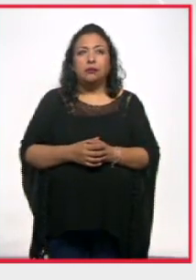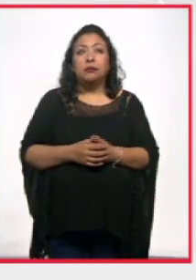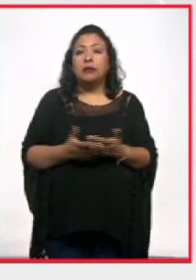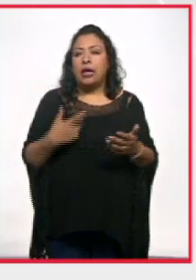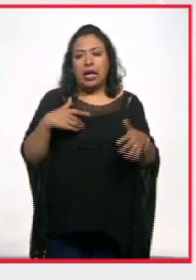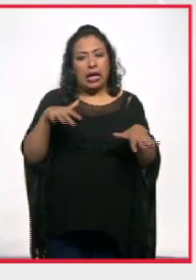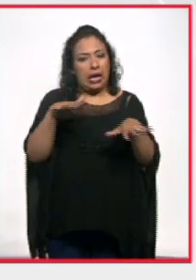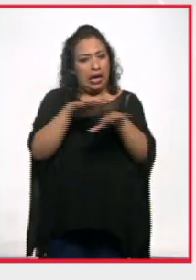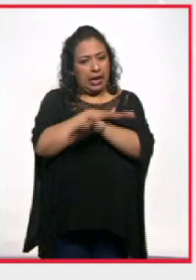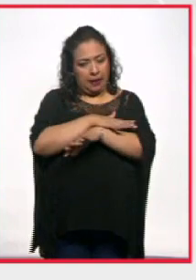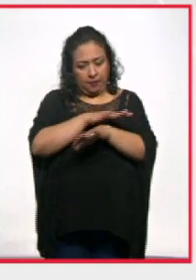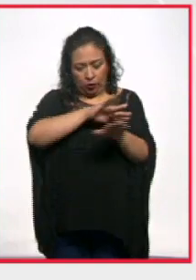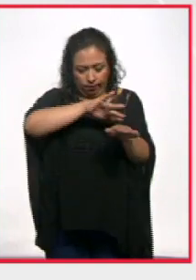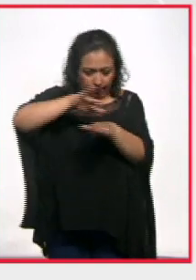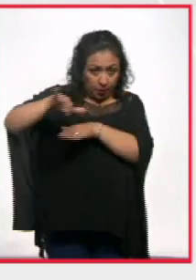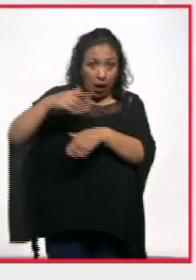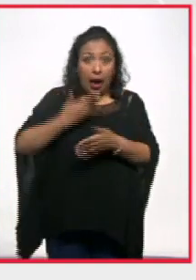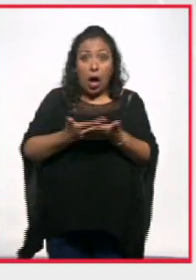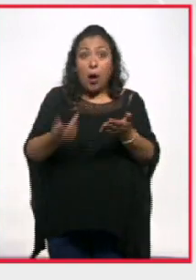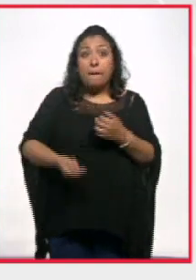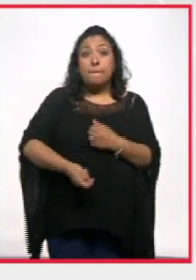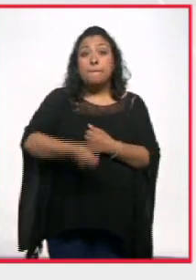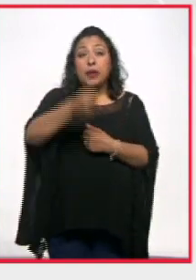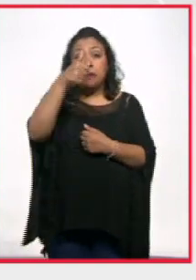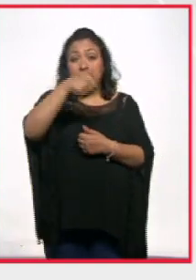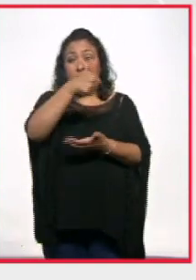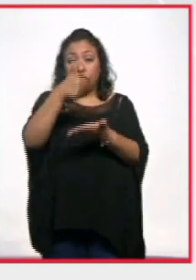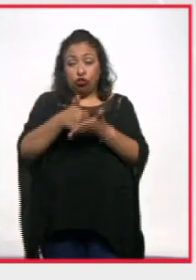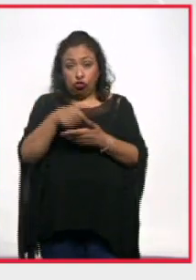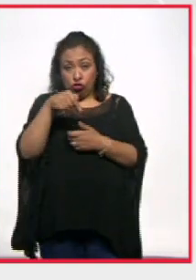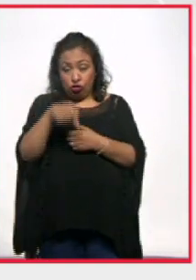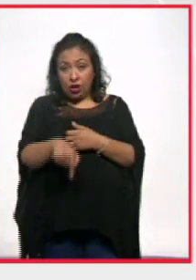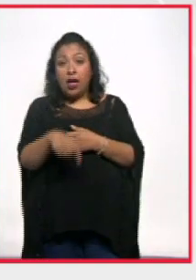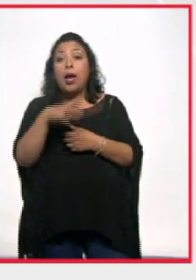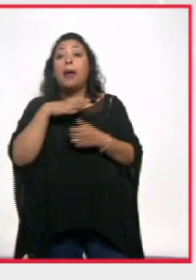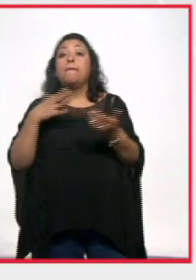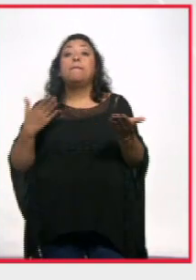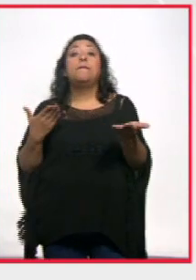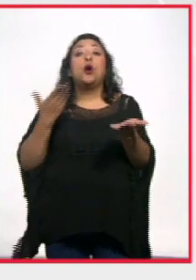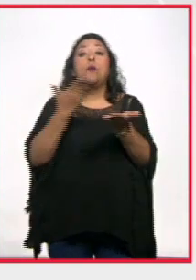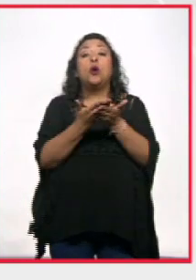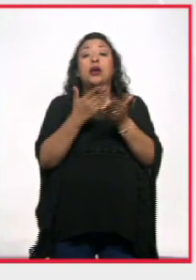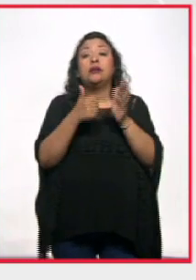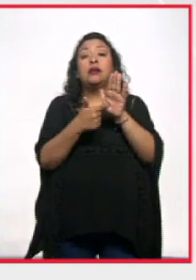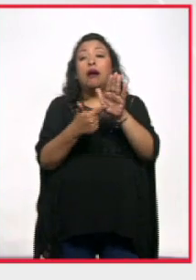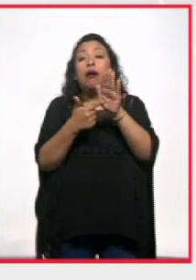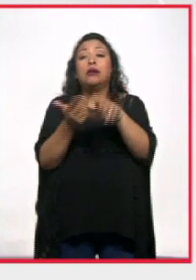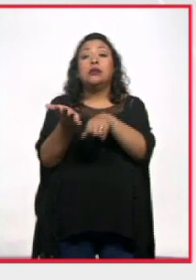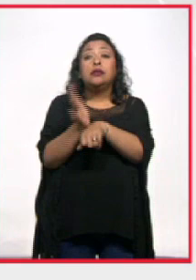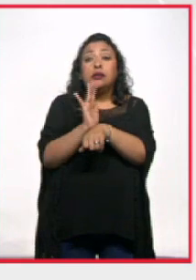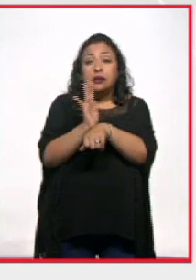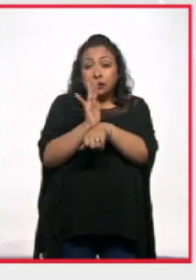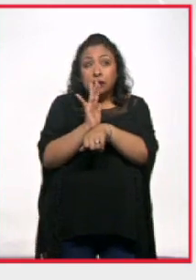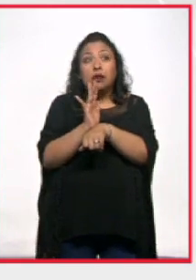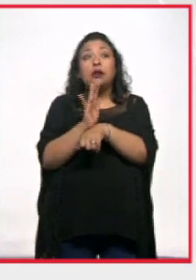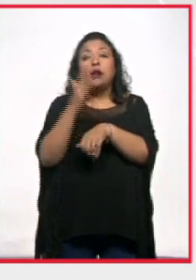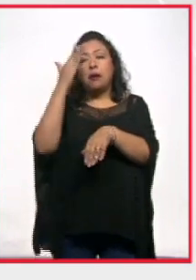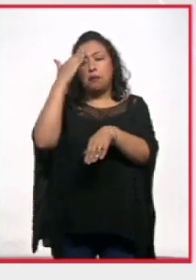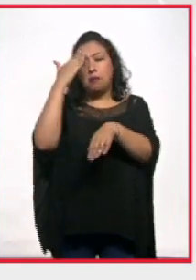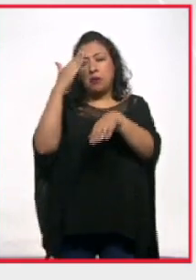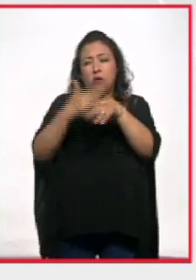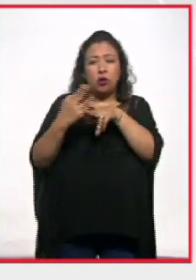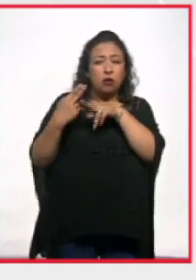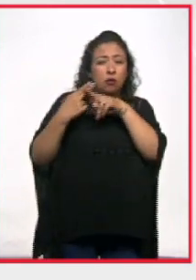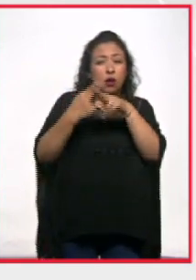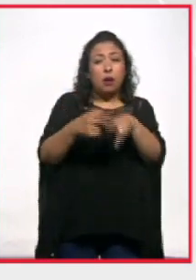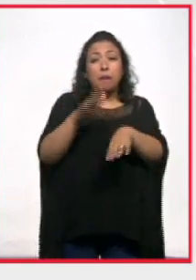Bueno, cambiamos de expresión porque por primera vez en la ciudad una propuesta de exhibición cinematográfica va a conmemorar e